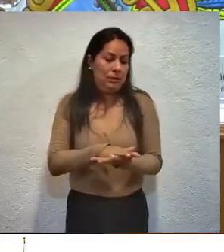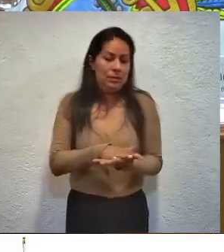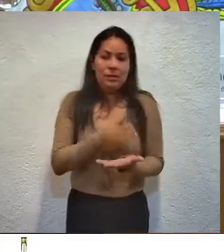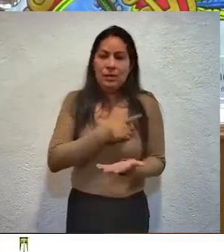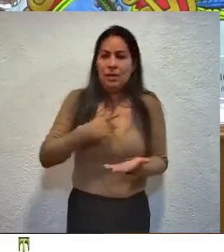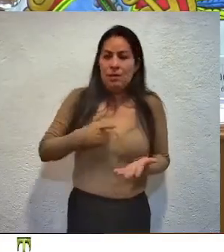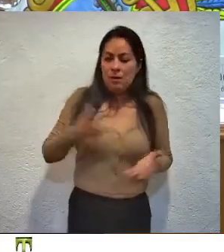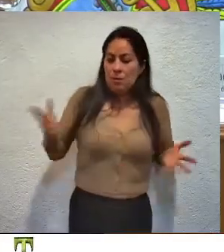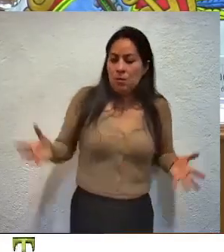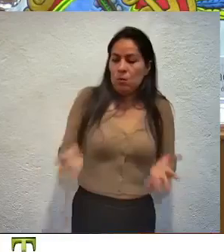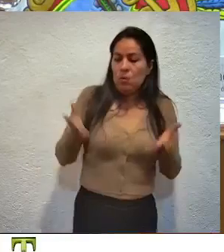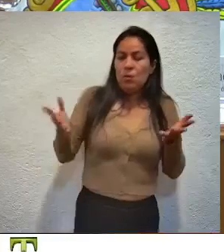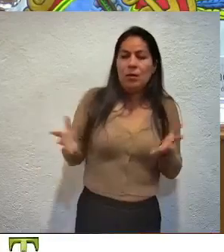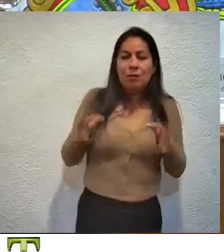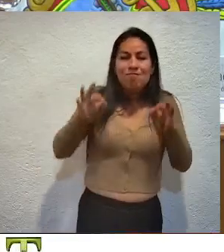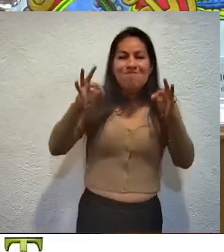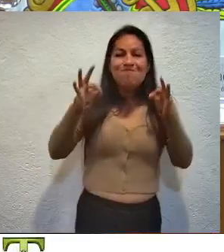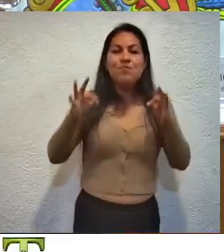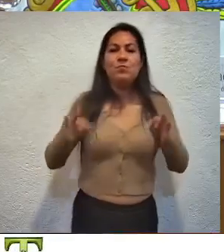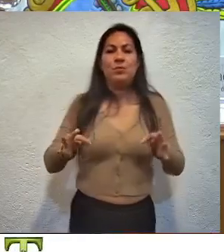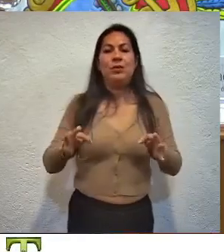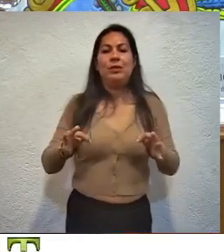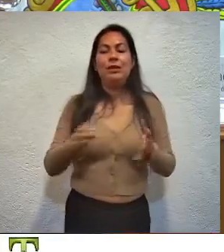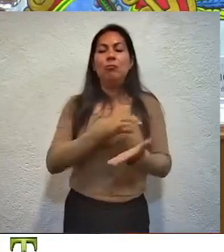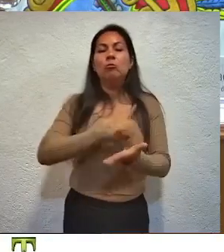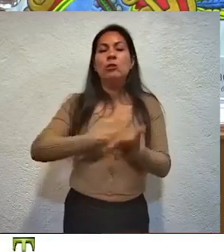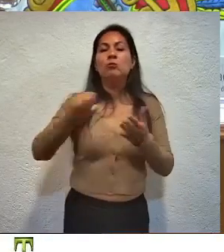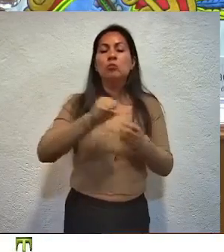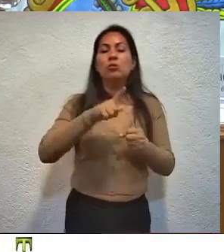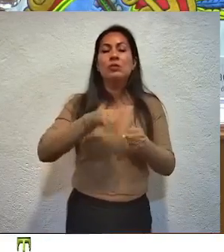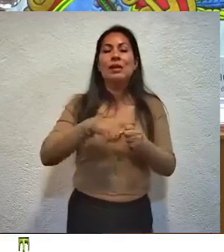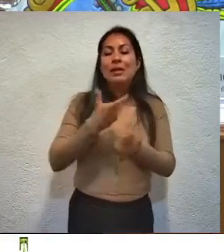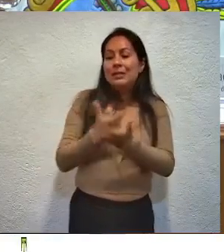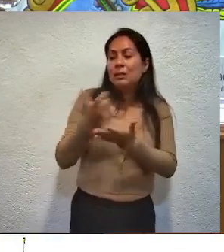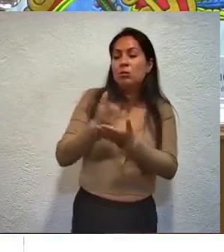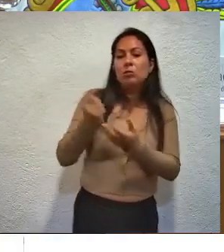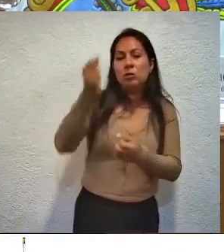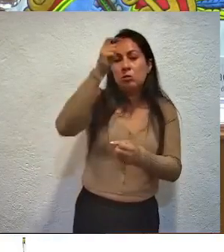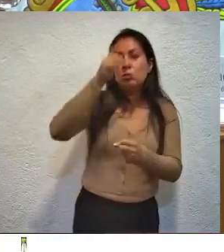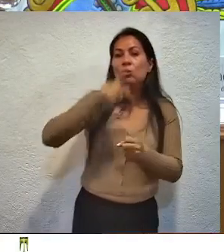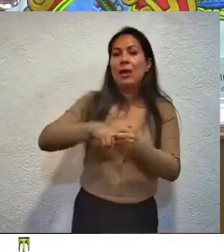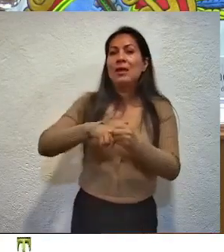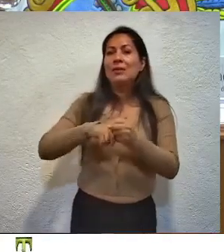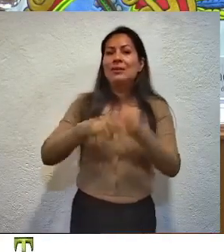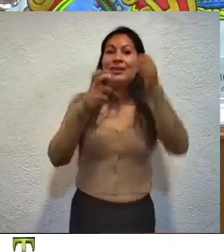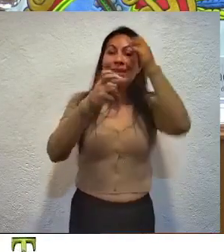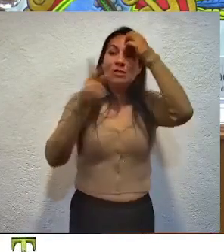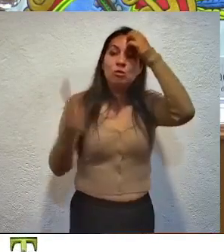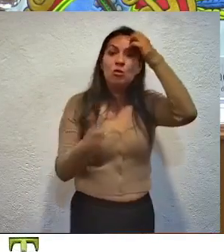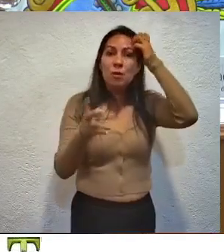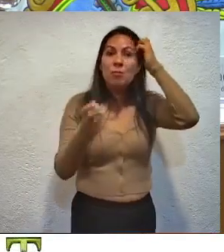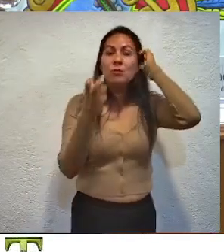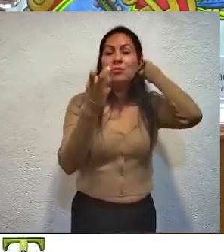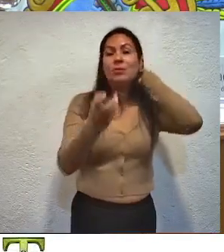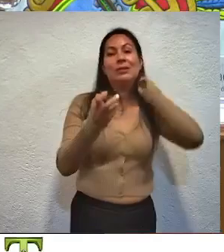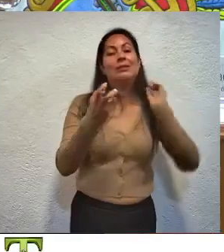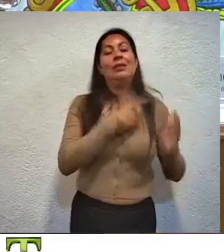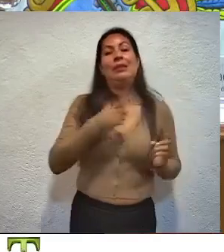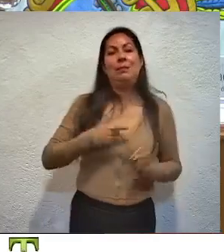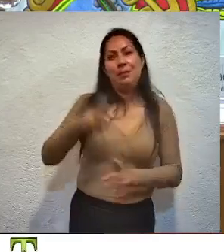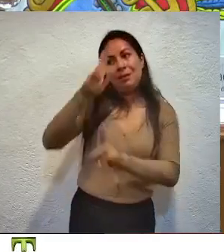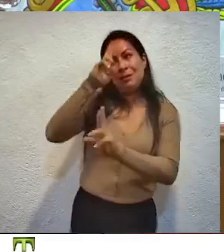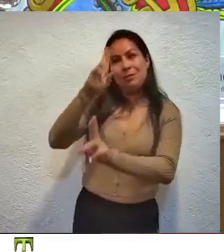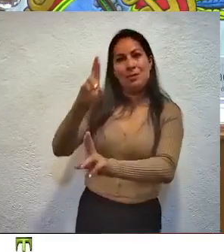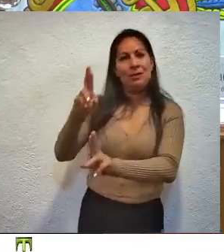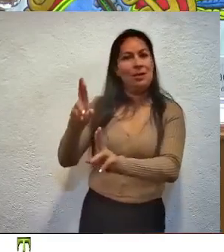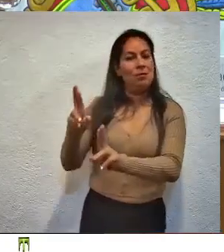deben promover la plena efectividad de los derechos sociales, económicos y culturales de esos pueblos, por lo que se tiene que respetar su